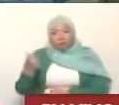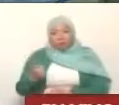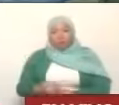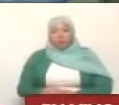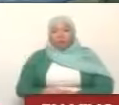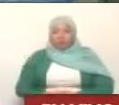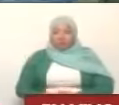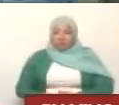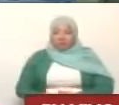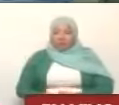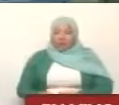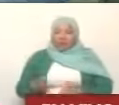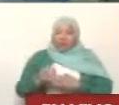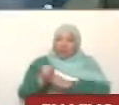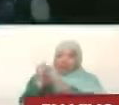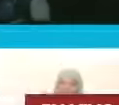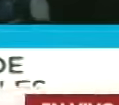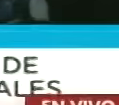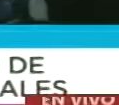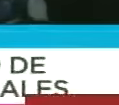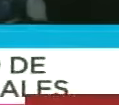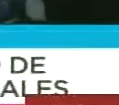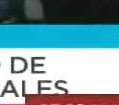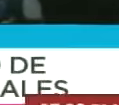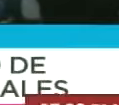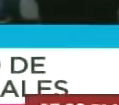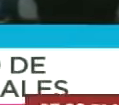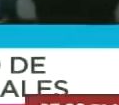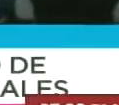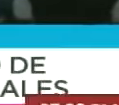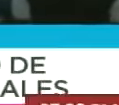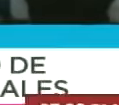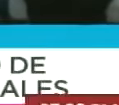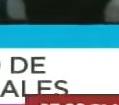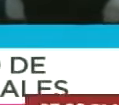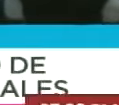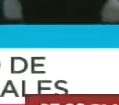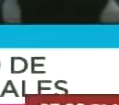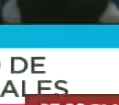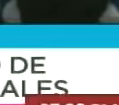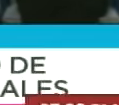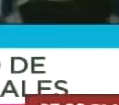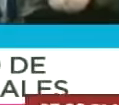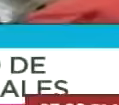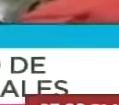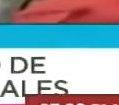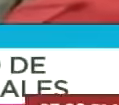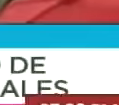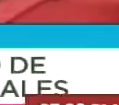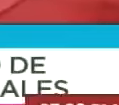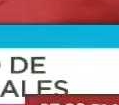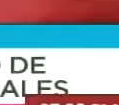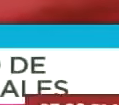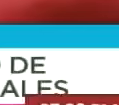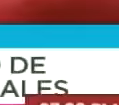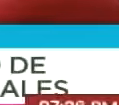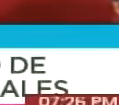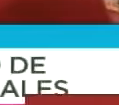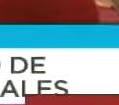liderazgo. Gracias. Vengan sí, para sí, acá. Sí, sí, sí. Vengan.